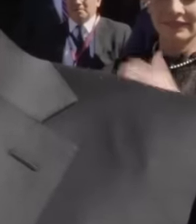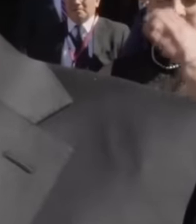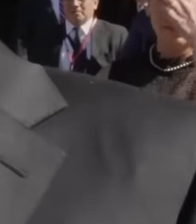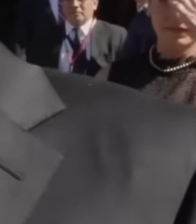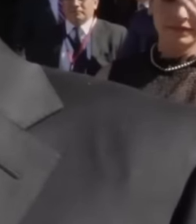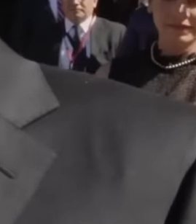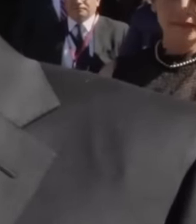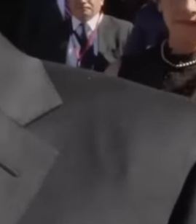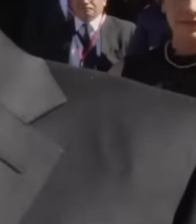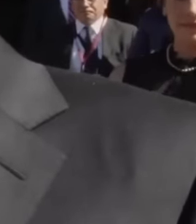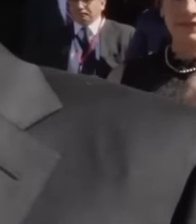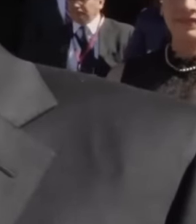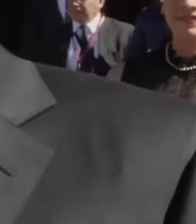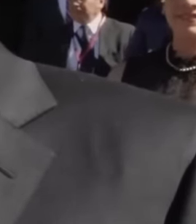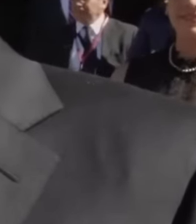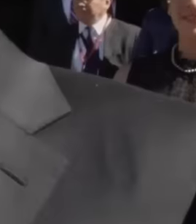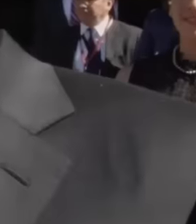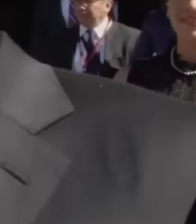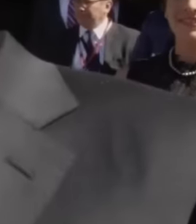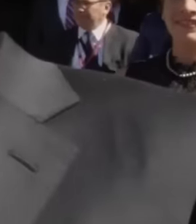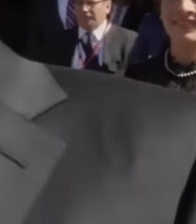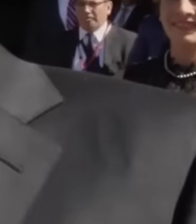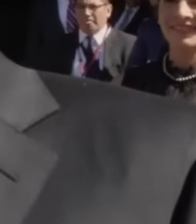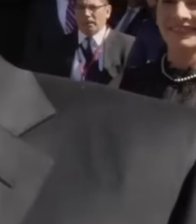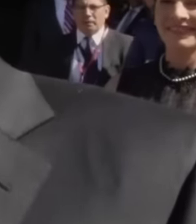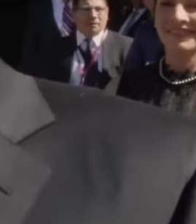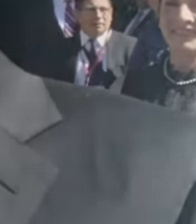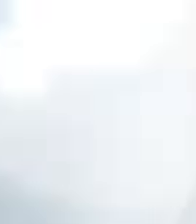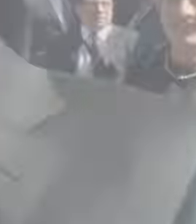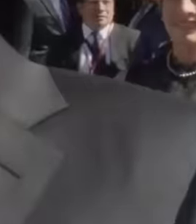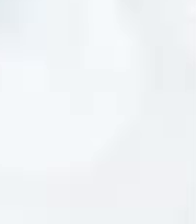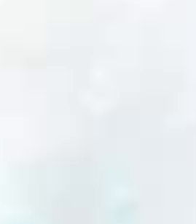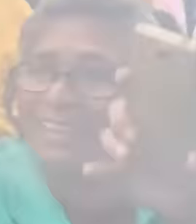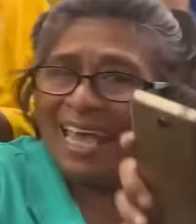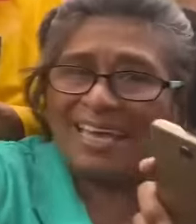al pueblo de México. Voy a estar a la altura de este gran pueblo.